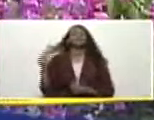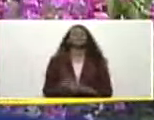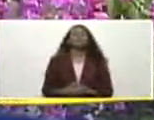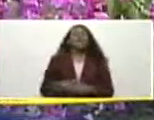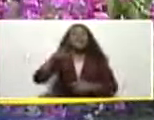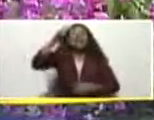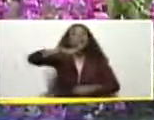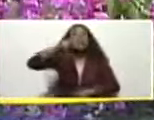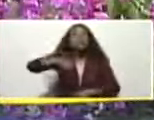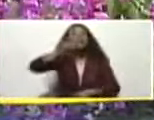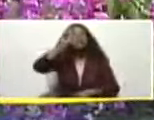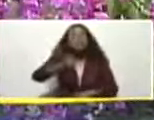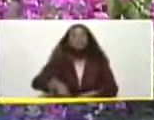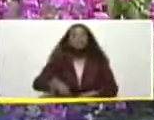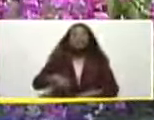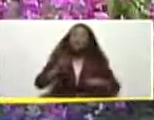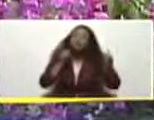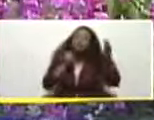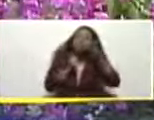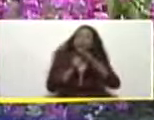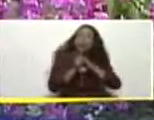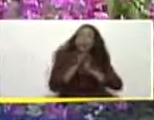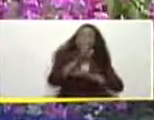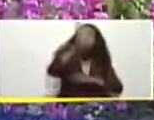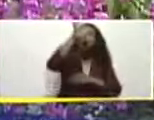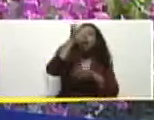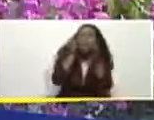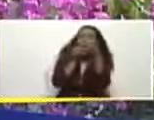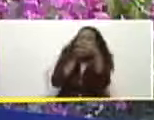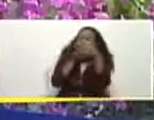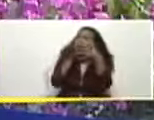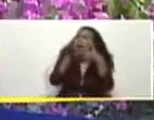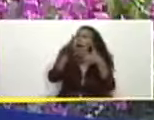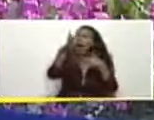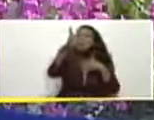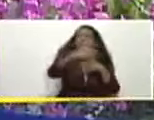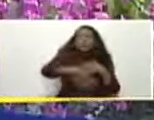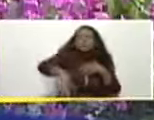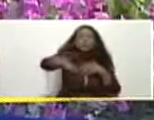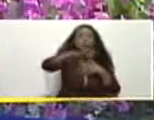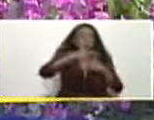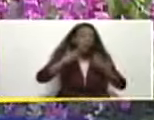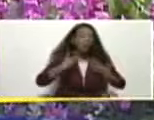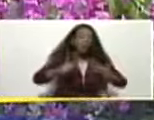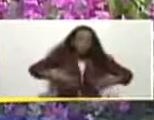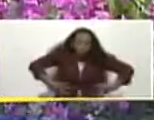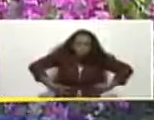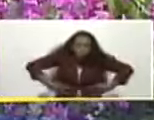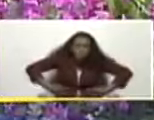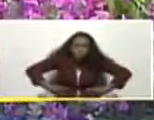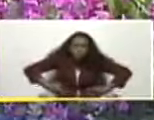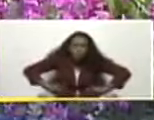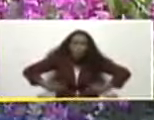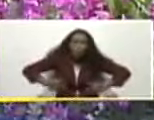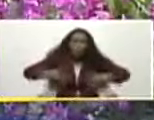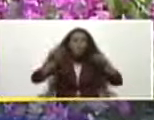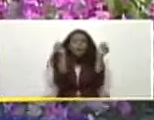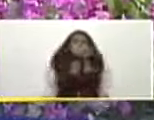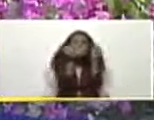la necesidad trascendente de conocimiento del ser humano, desde que somos Homo sapiens o quizá mucho